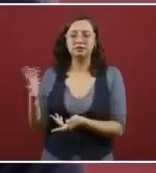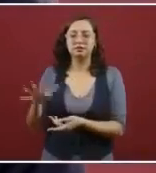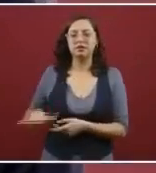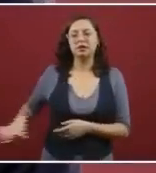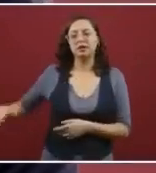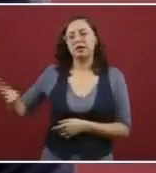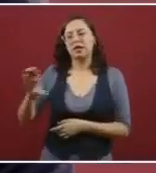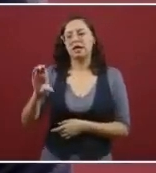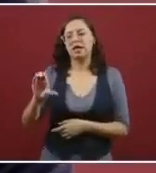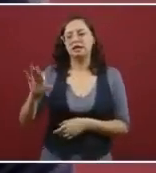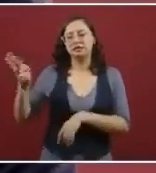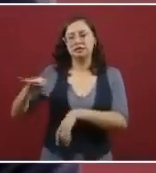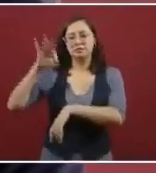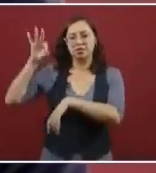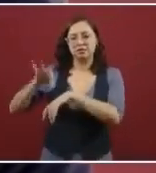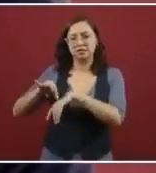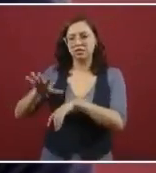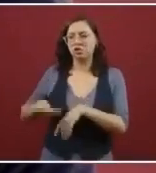Chilpancingo.